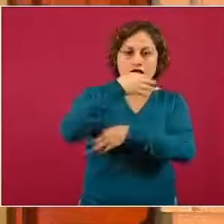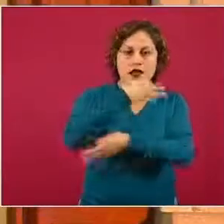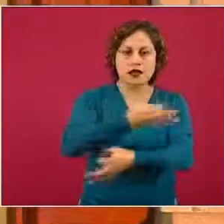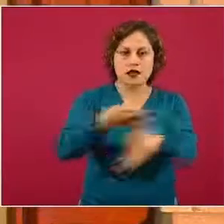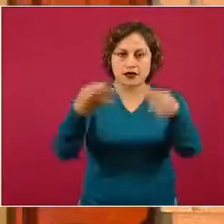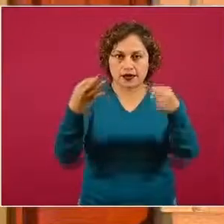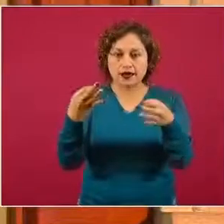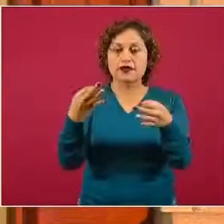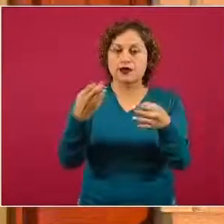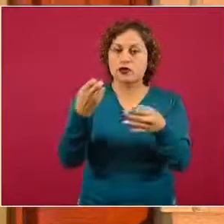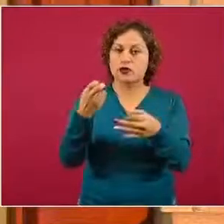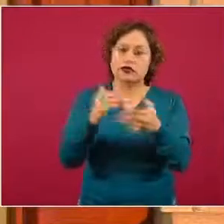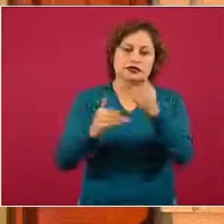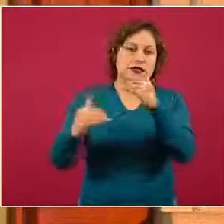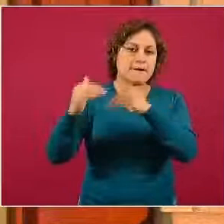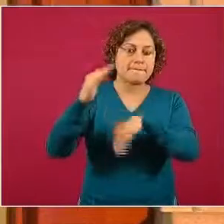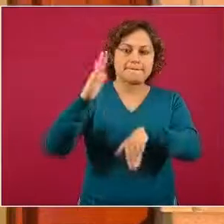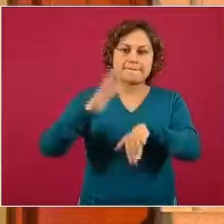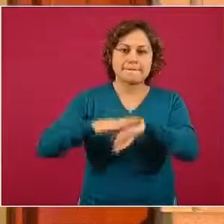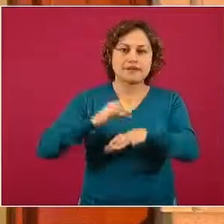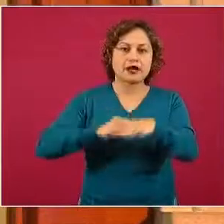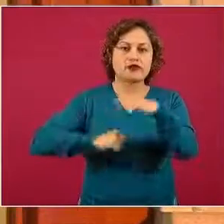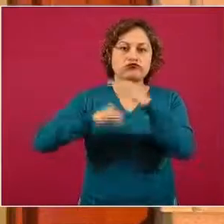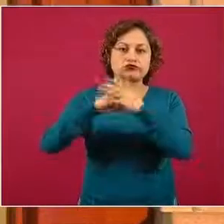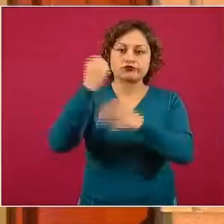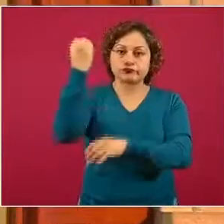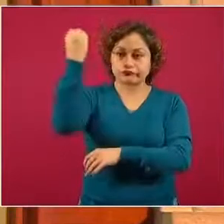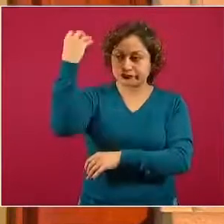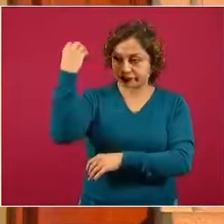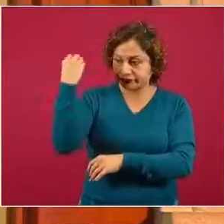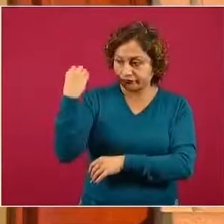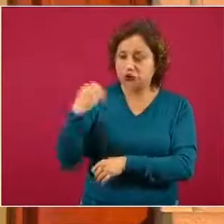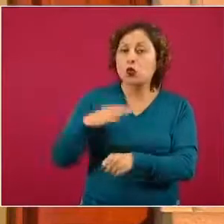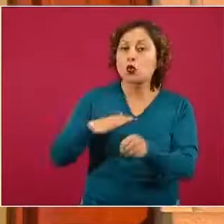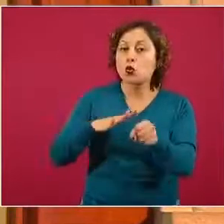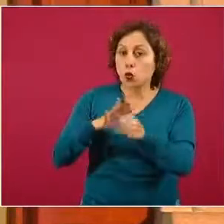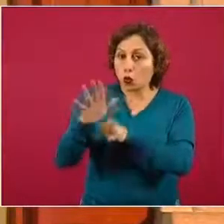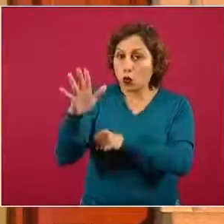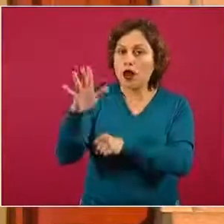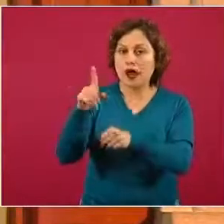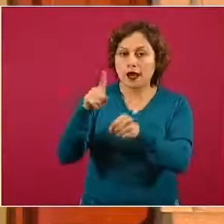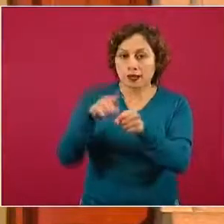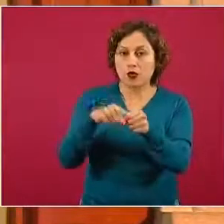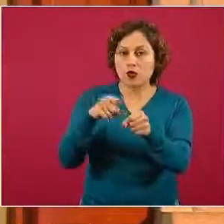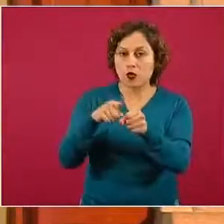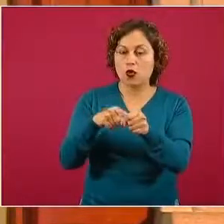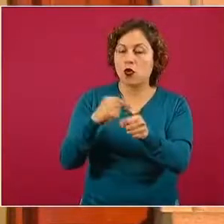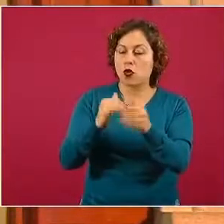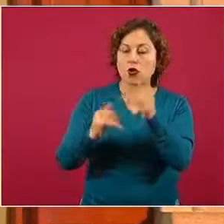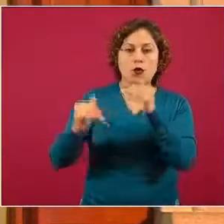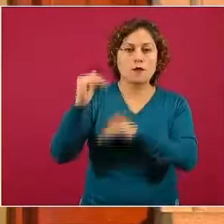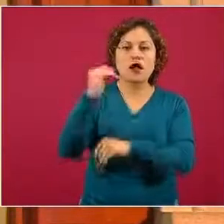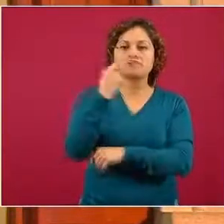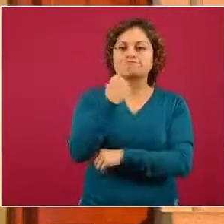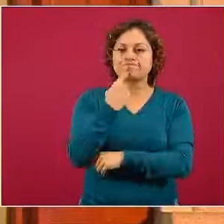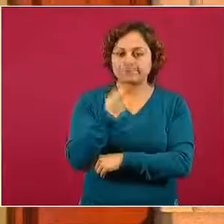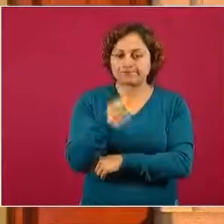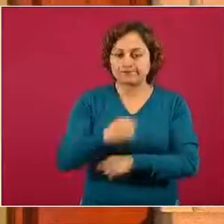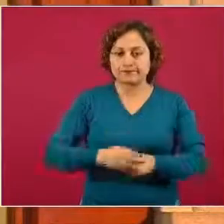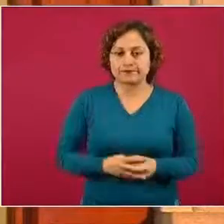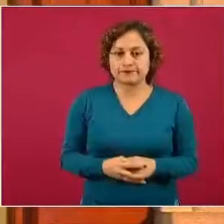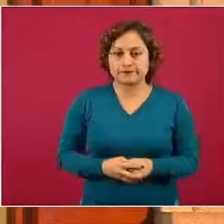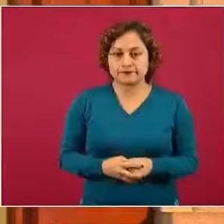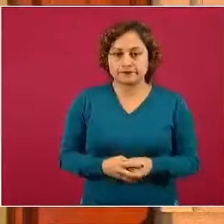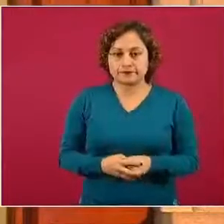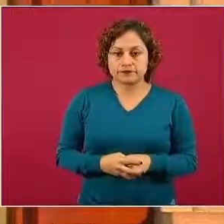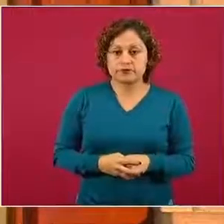alto que en su momento permite el semáforo, que es precisamente el riesgo máximo representado por el color rojo. Más